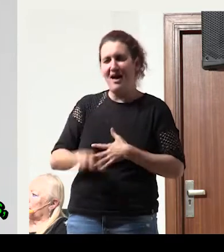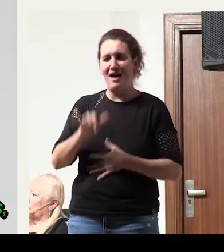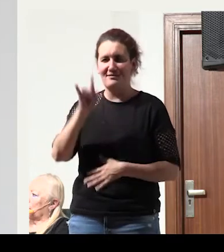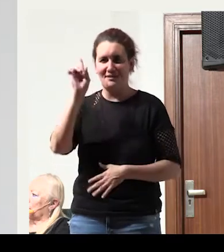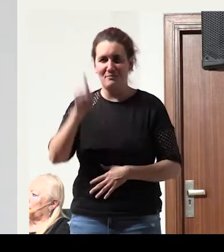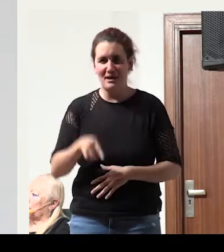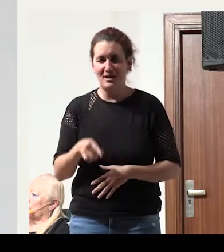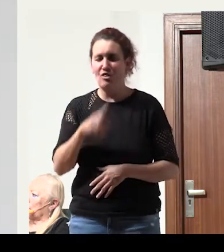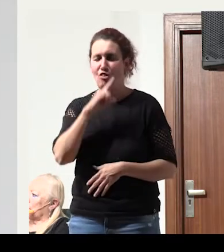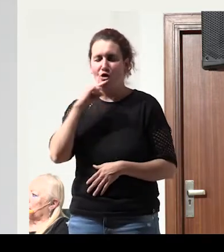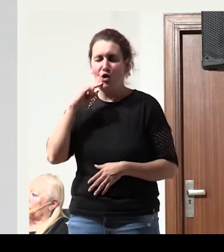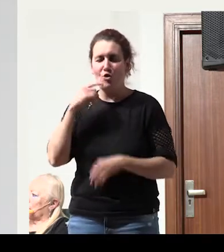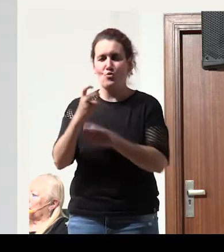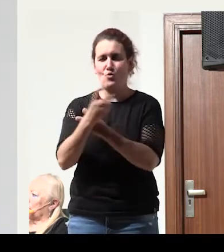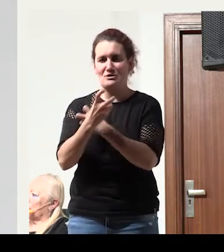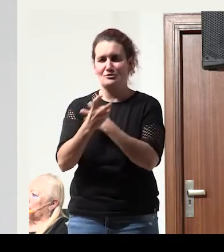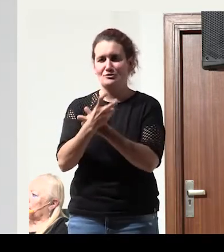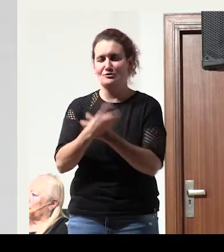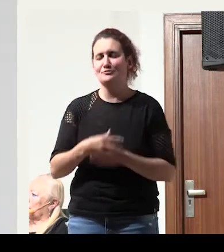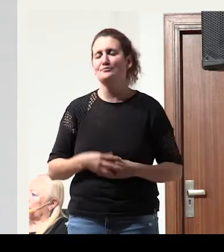huesos.